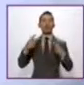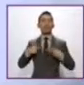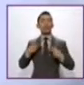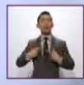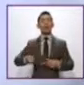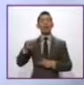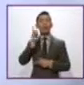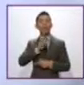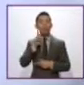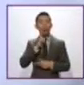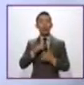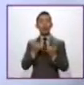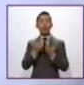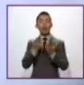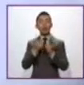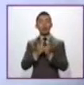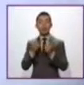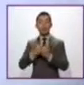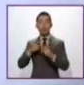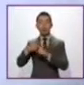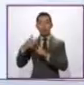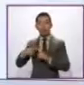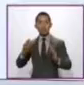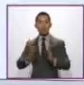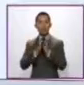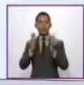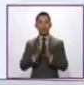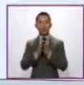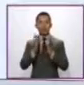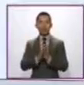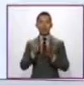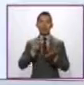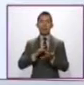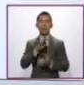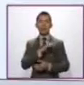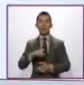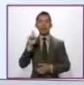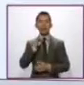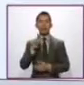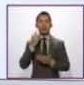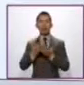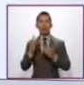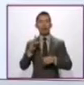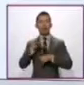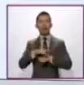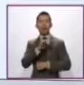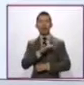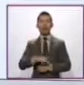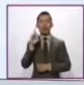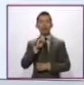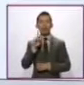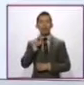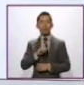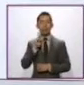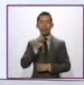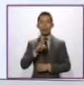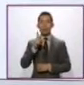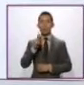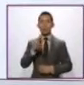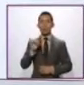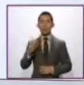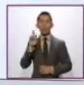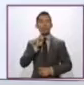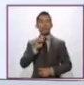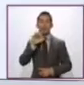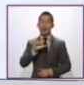mujeres y de todos los grupos sociales. Muchas gracias. Gracias, candidata. Toca el turno para la candidata del Partido Revolucionario Institucional,